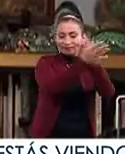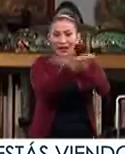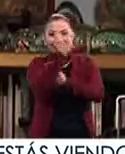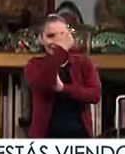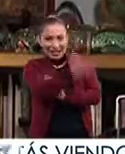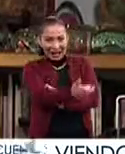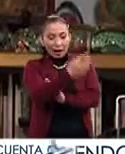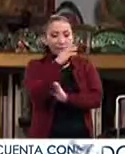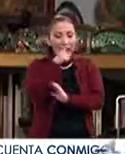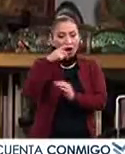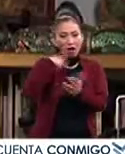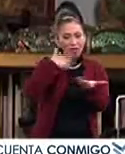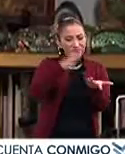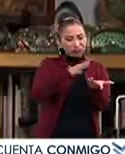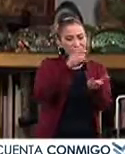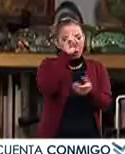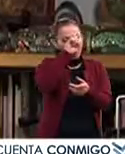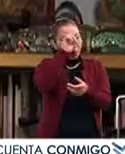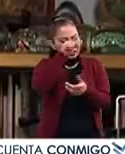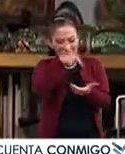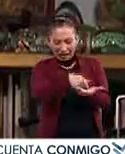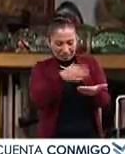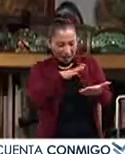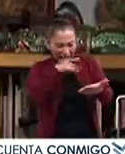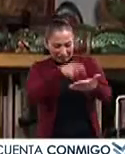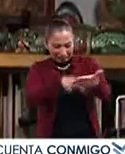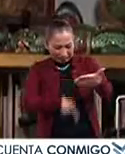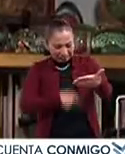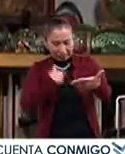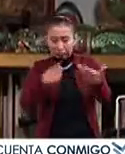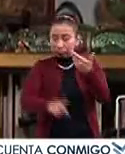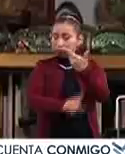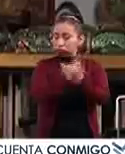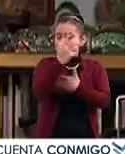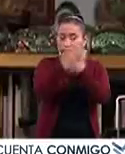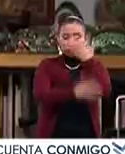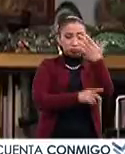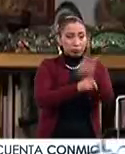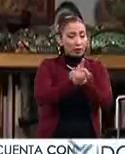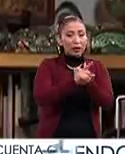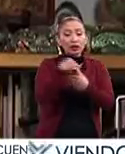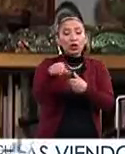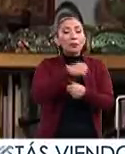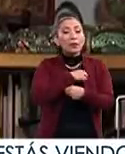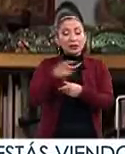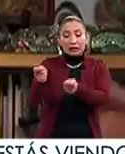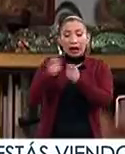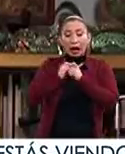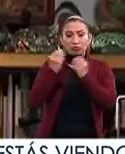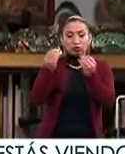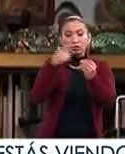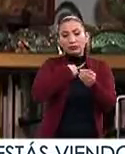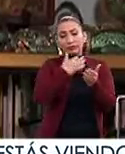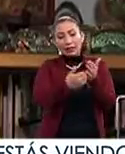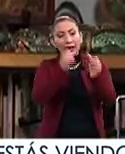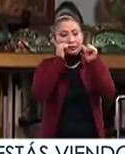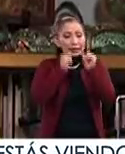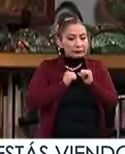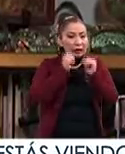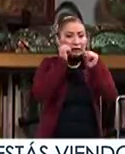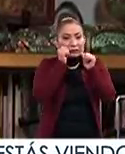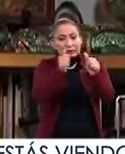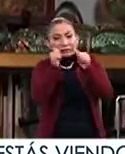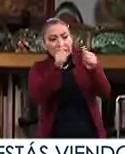dinero de modificar las propuestas editoriales que había, que son un desastre. Oye, ¿qué vas a hacer con esos compromisos que dices que hay muchos y